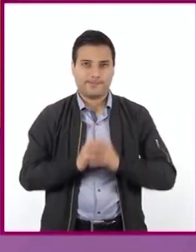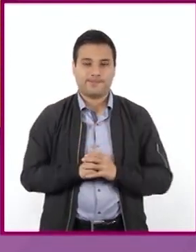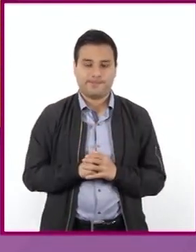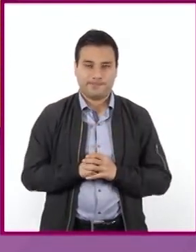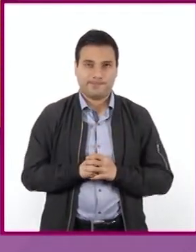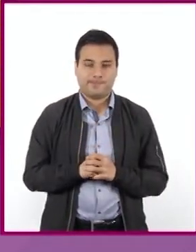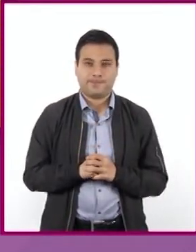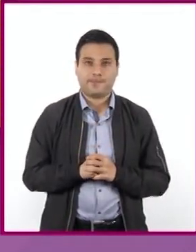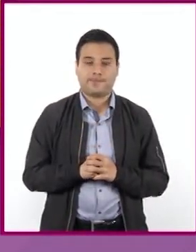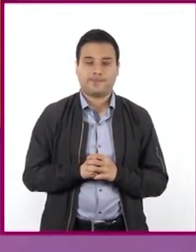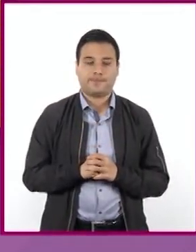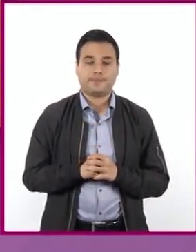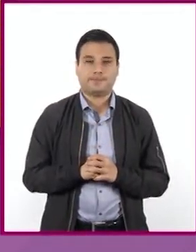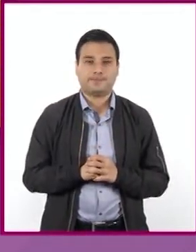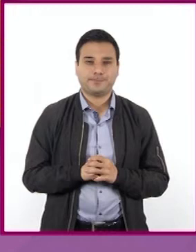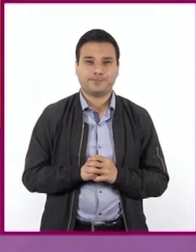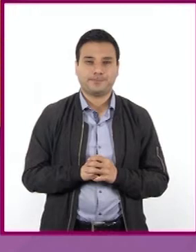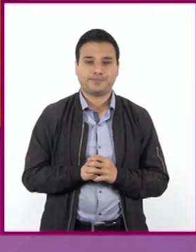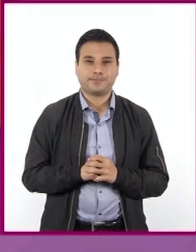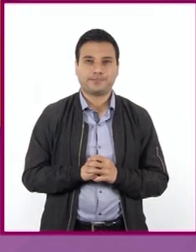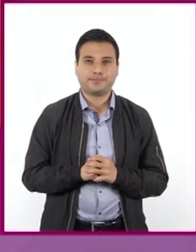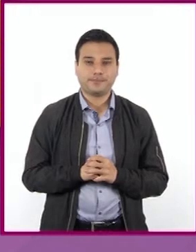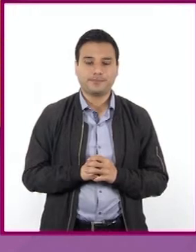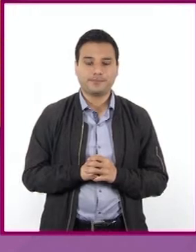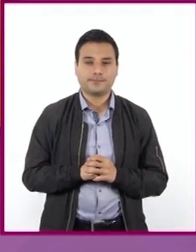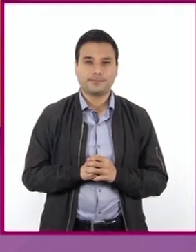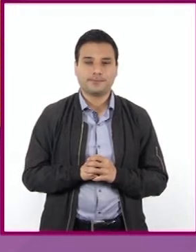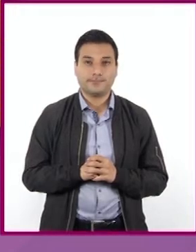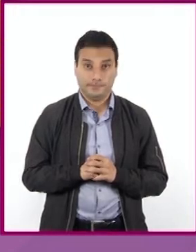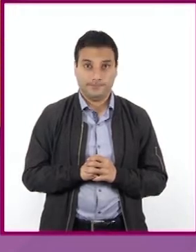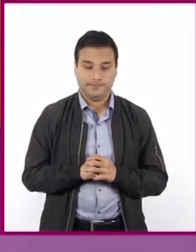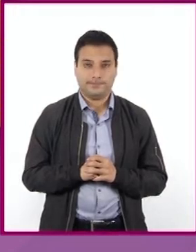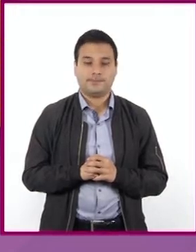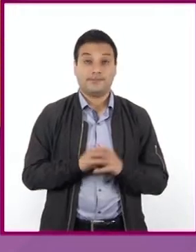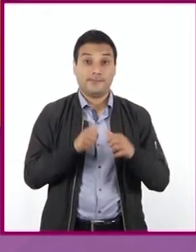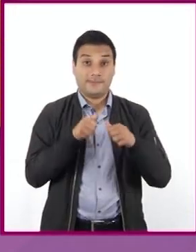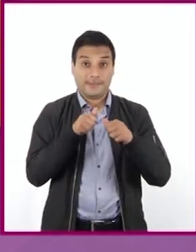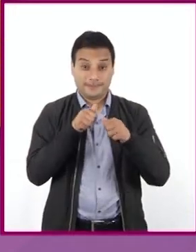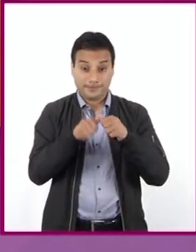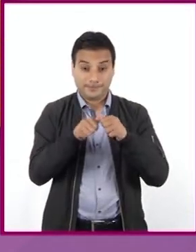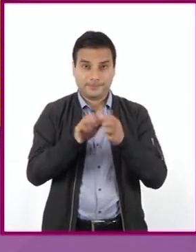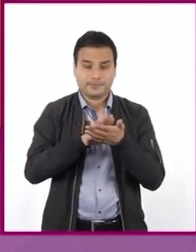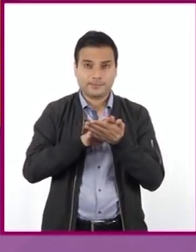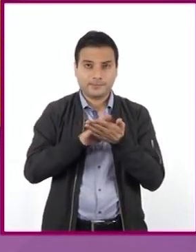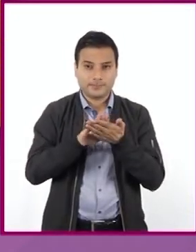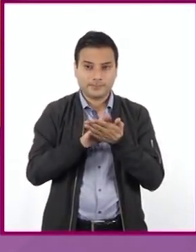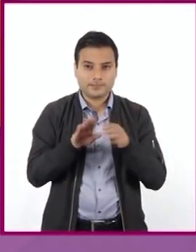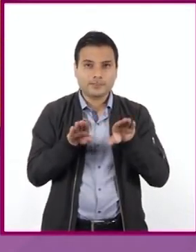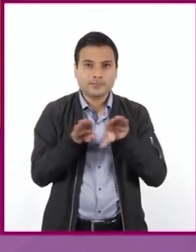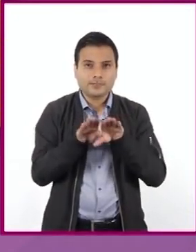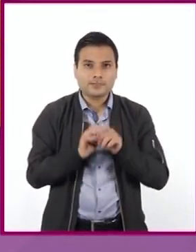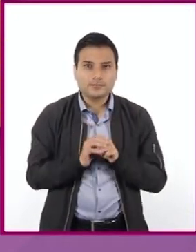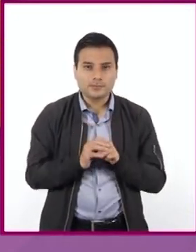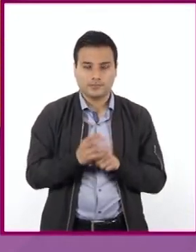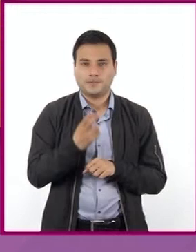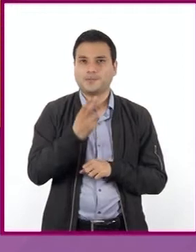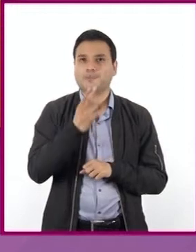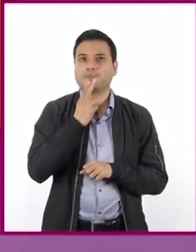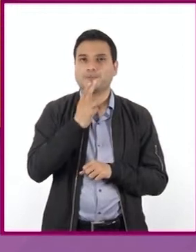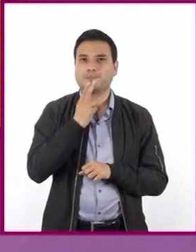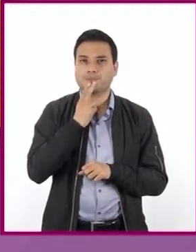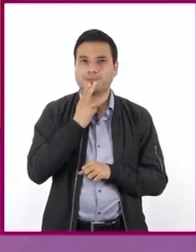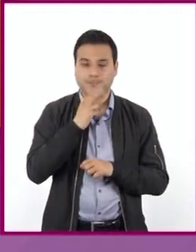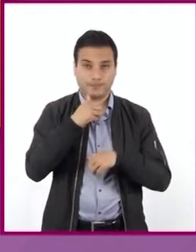negativo. Para poder eliminar una de las incógnitas, se deben tener signos distintos con